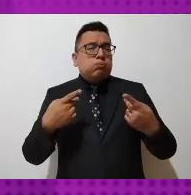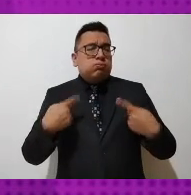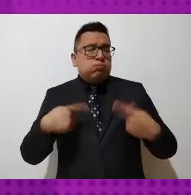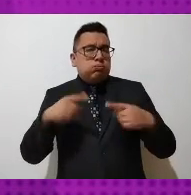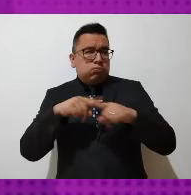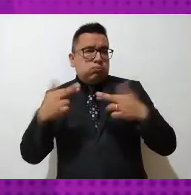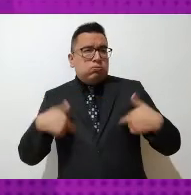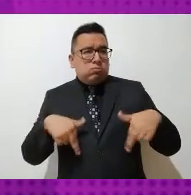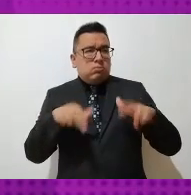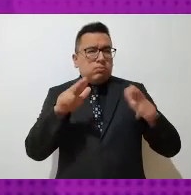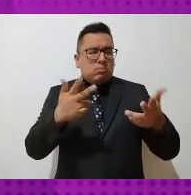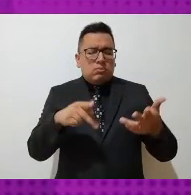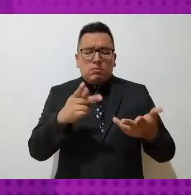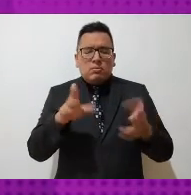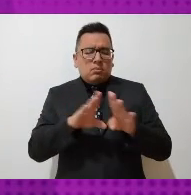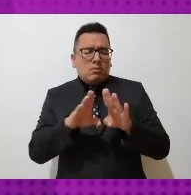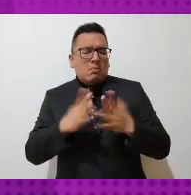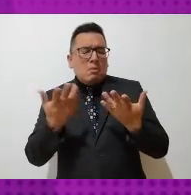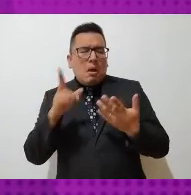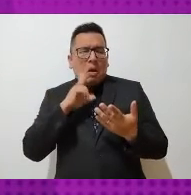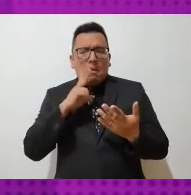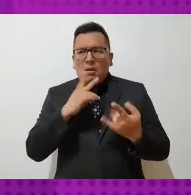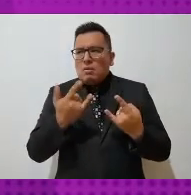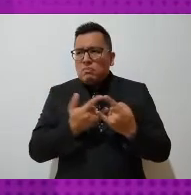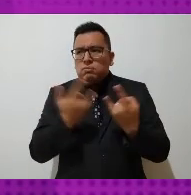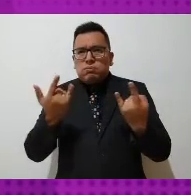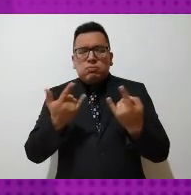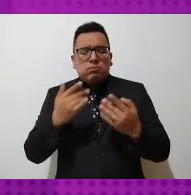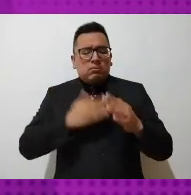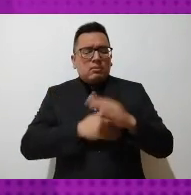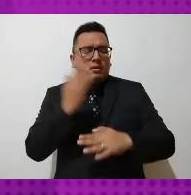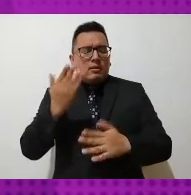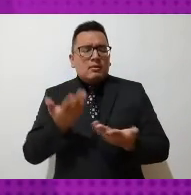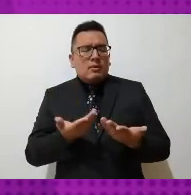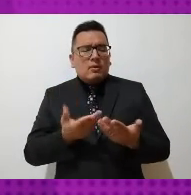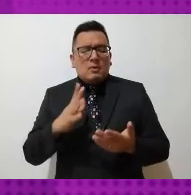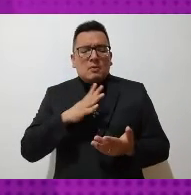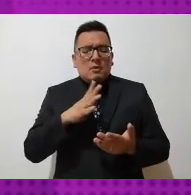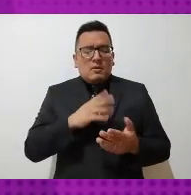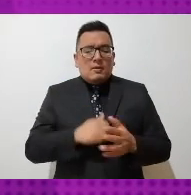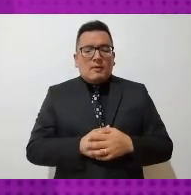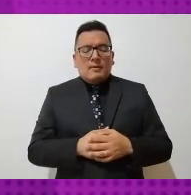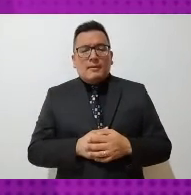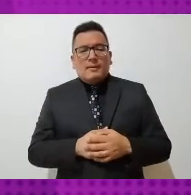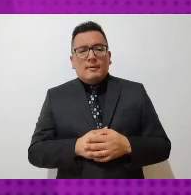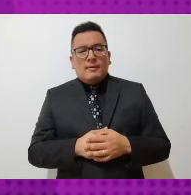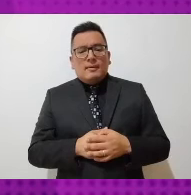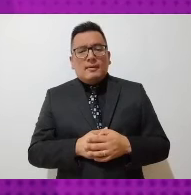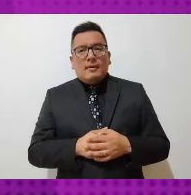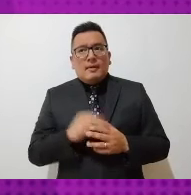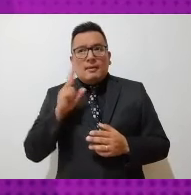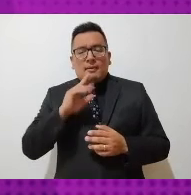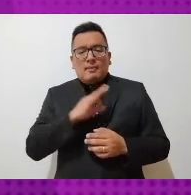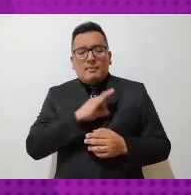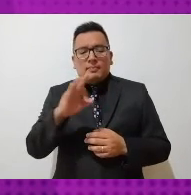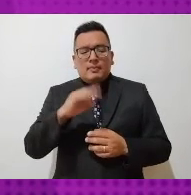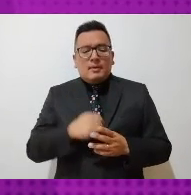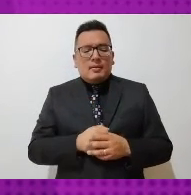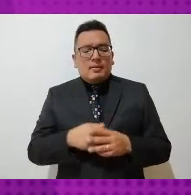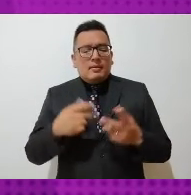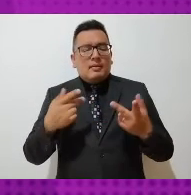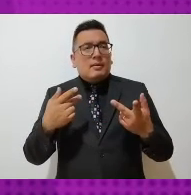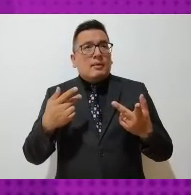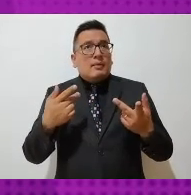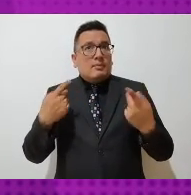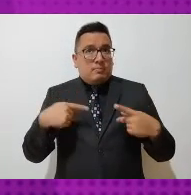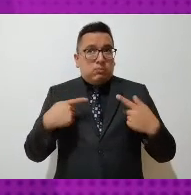trabajado. ¿Cuáles son algunos casos, por ejemplo, de éxito donde se ha podido empatar esta parte de la sociedad